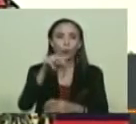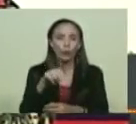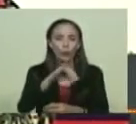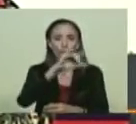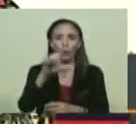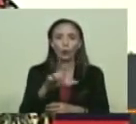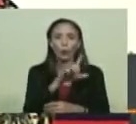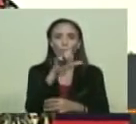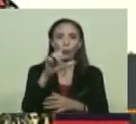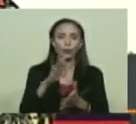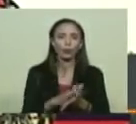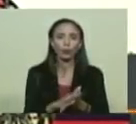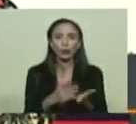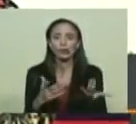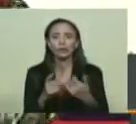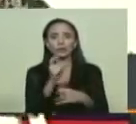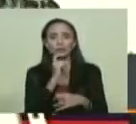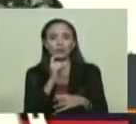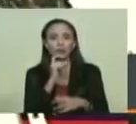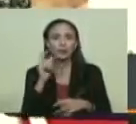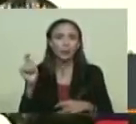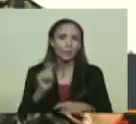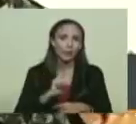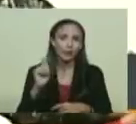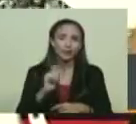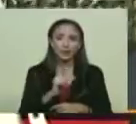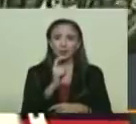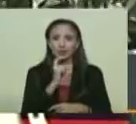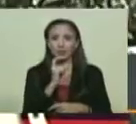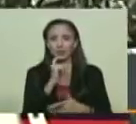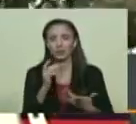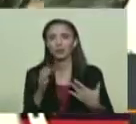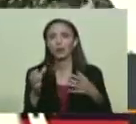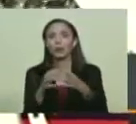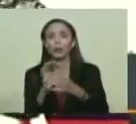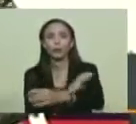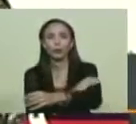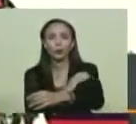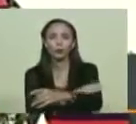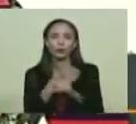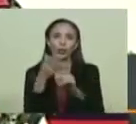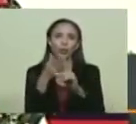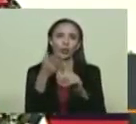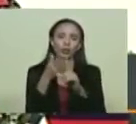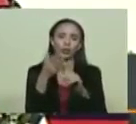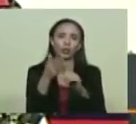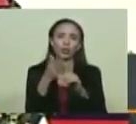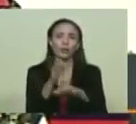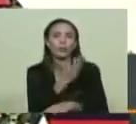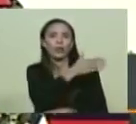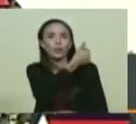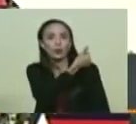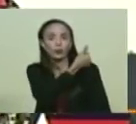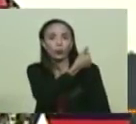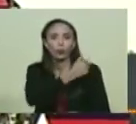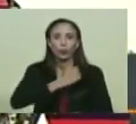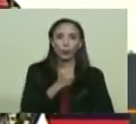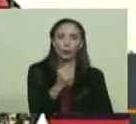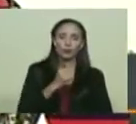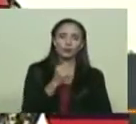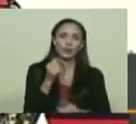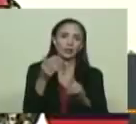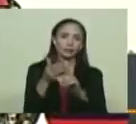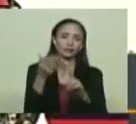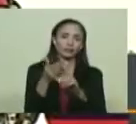fueron el recibimiento por lo grande que le dio la derecha a Pérez Ampueda como director general de la Policía